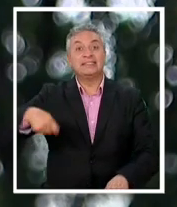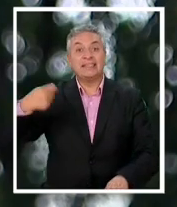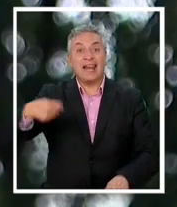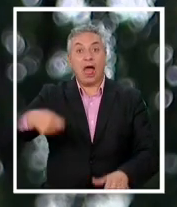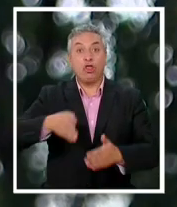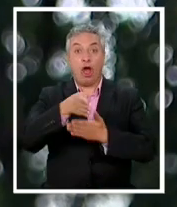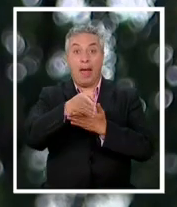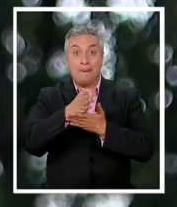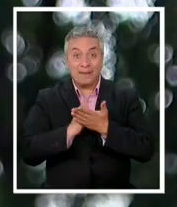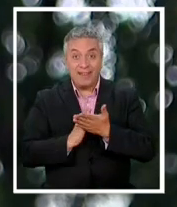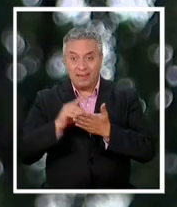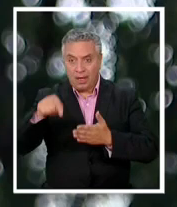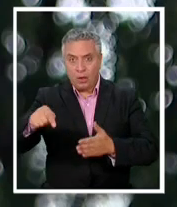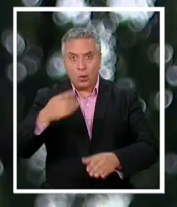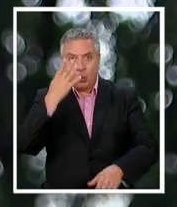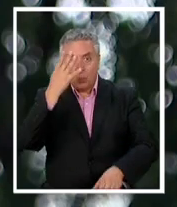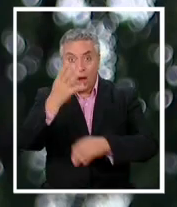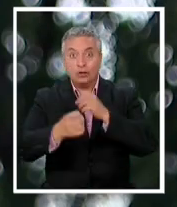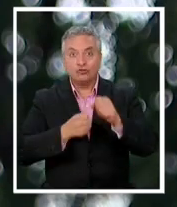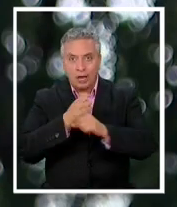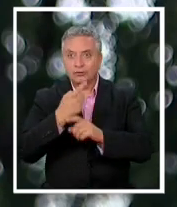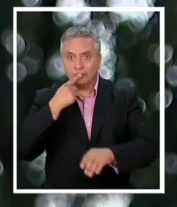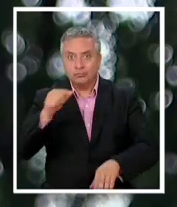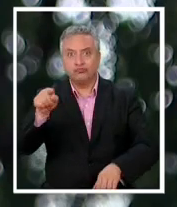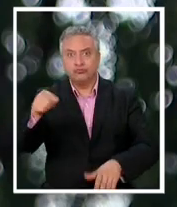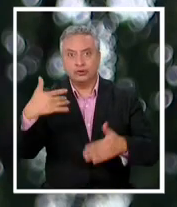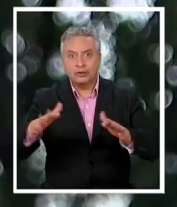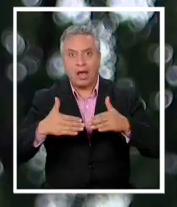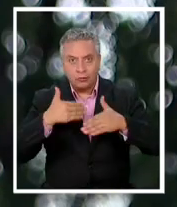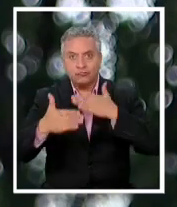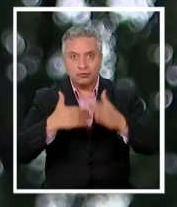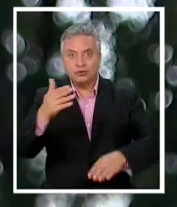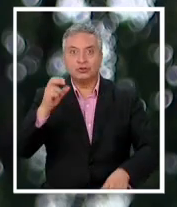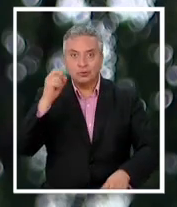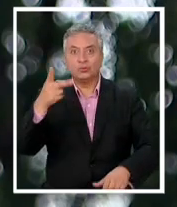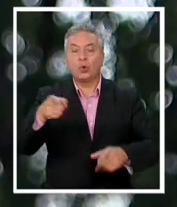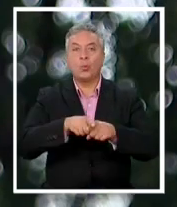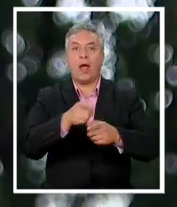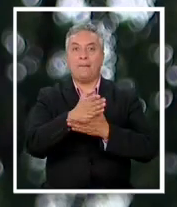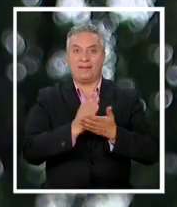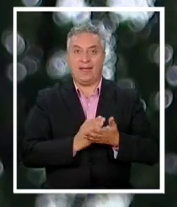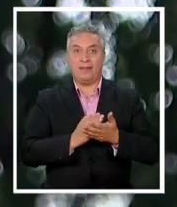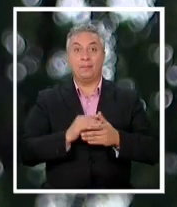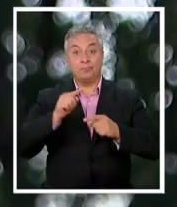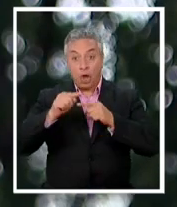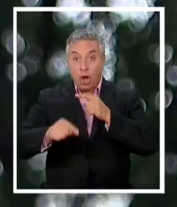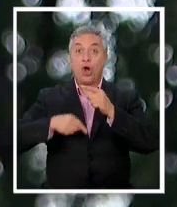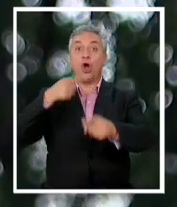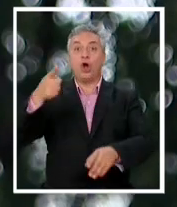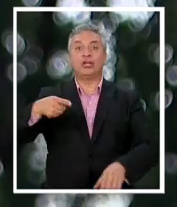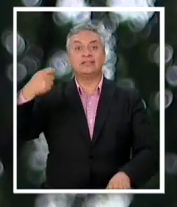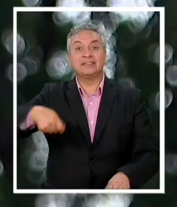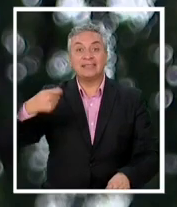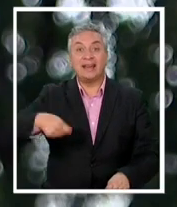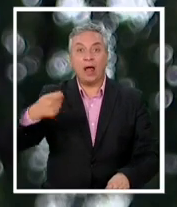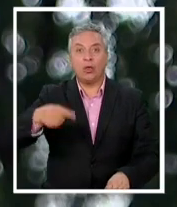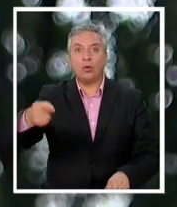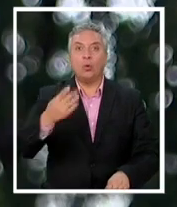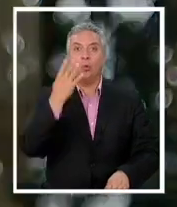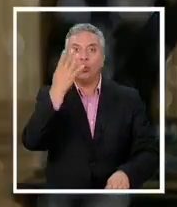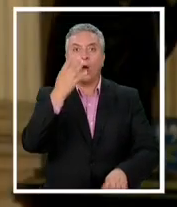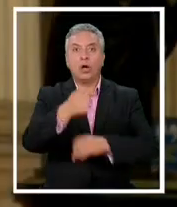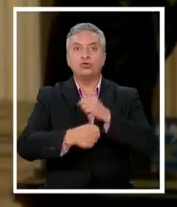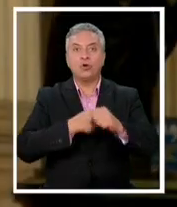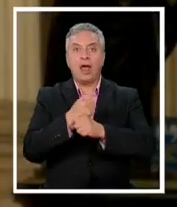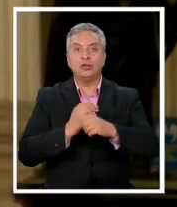periodo en estos 4 años que están en desarrollo, de la segunda mitad de su periodo. Y la otra mitad del Senado va a quedar con 4 años